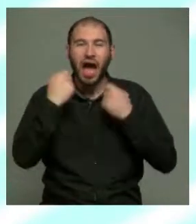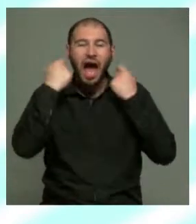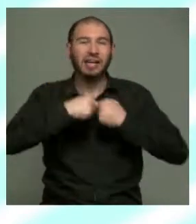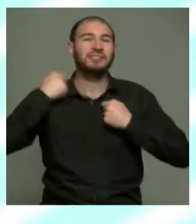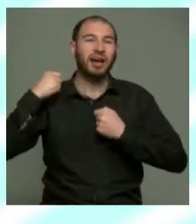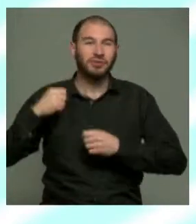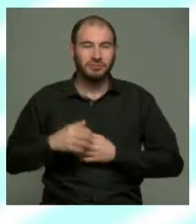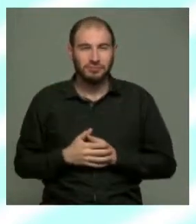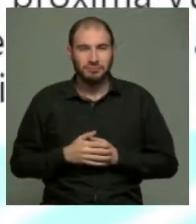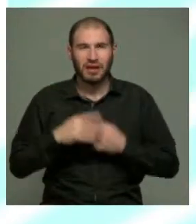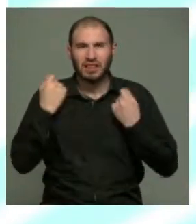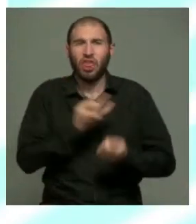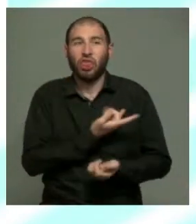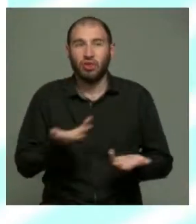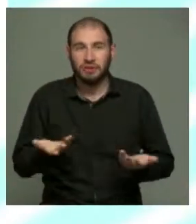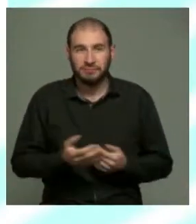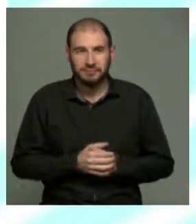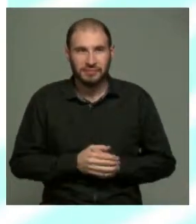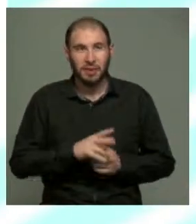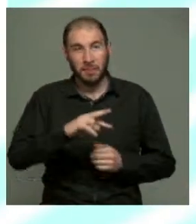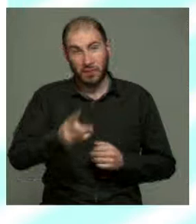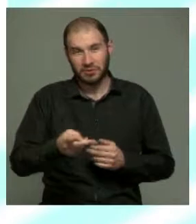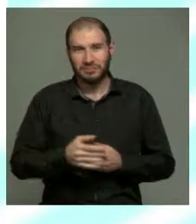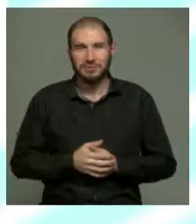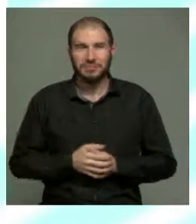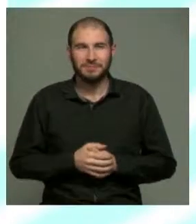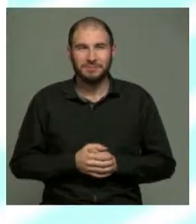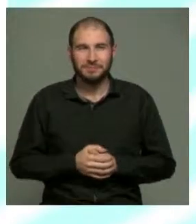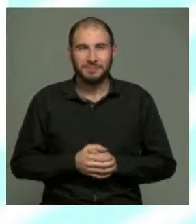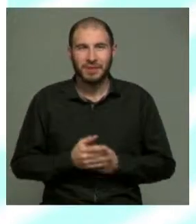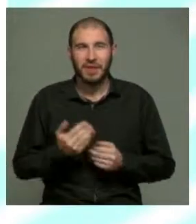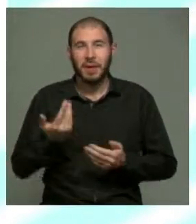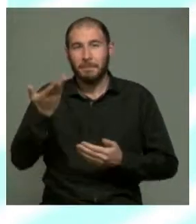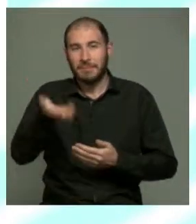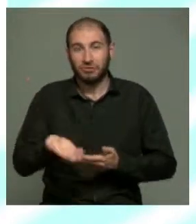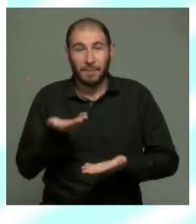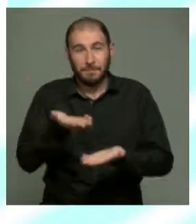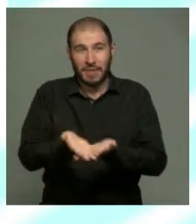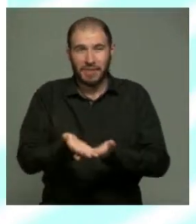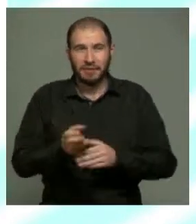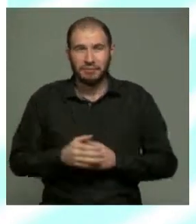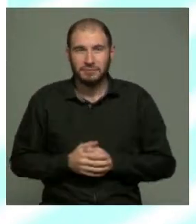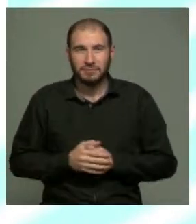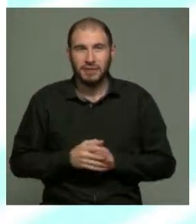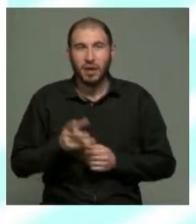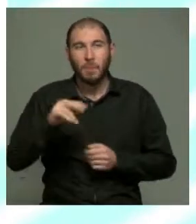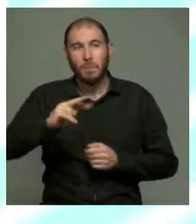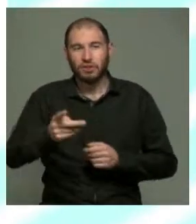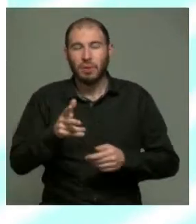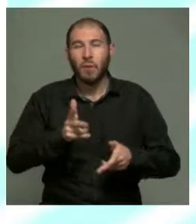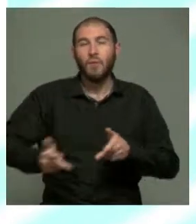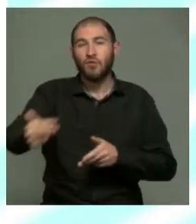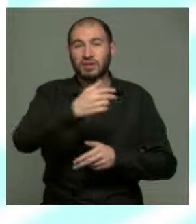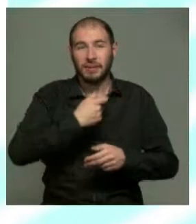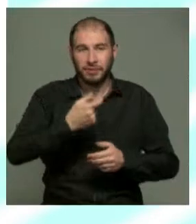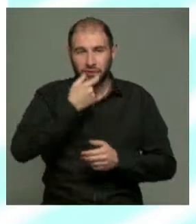ir atados. ¿Atados a dónde? Bueno, el próximo, a pedido del público, en la próxima vuelta